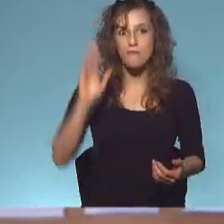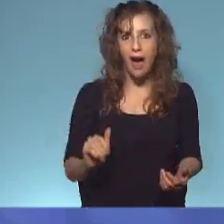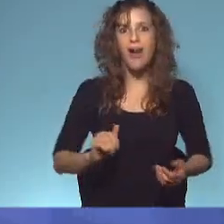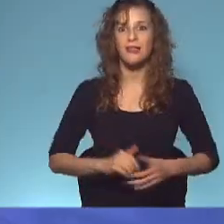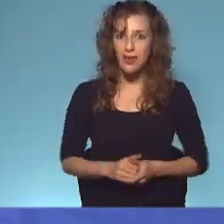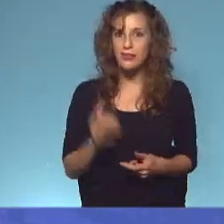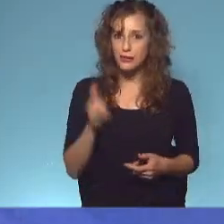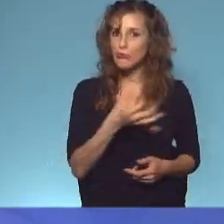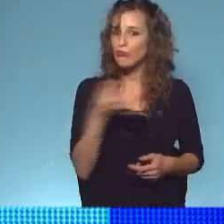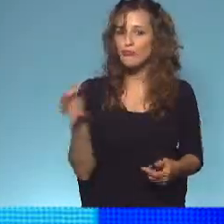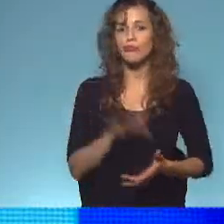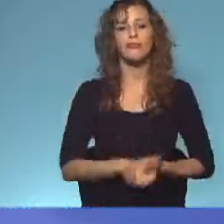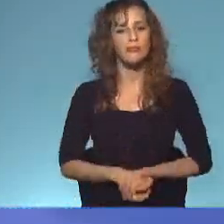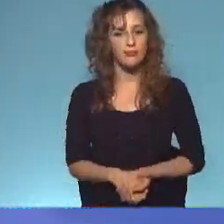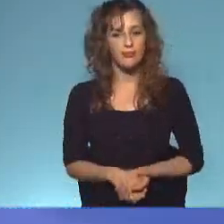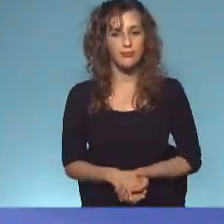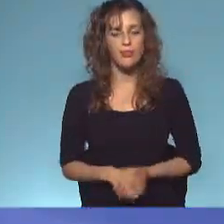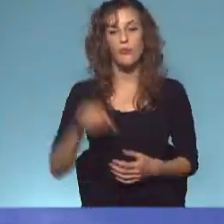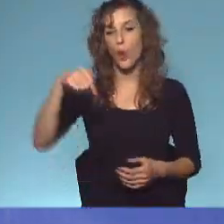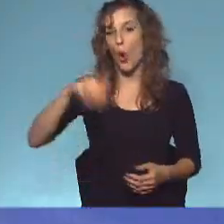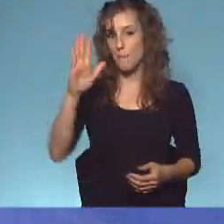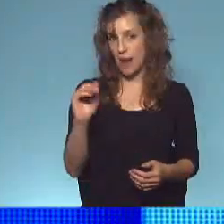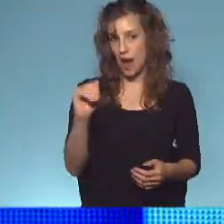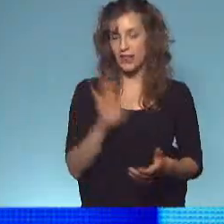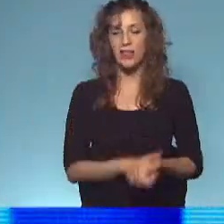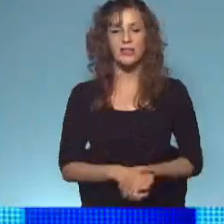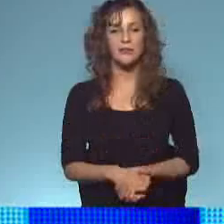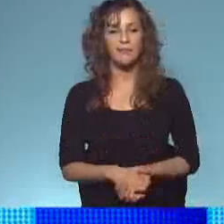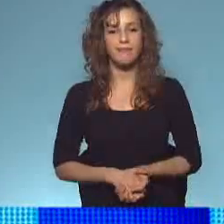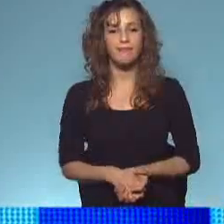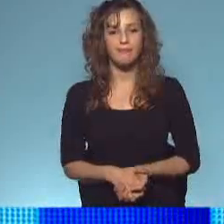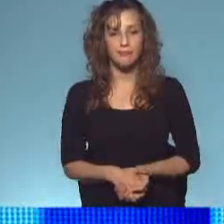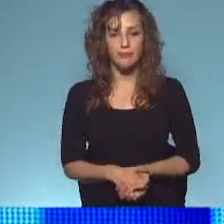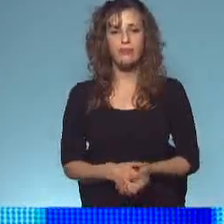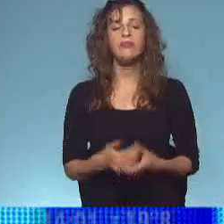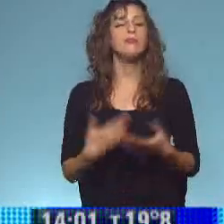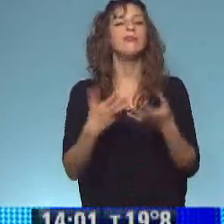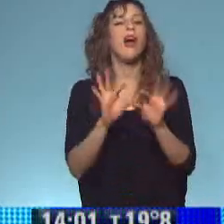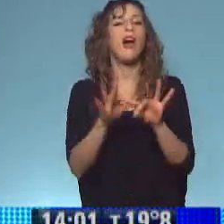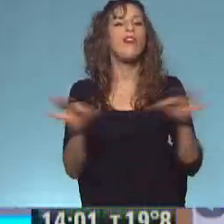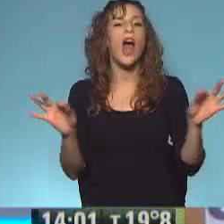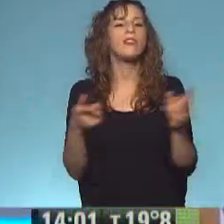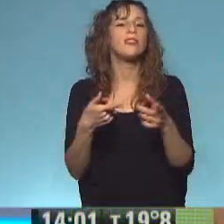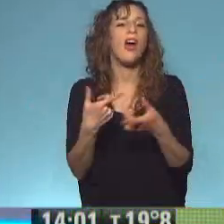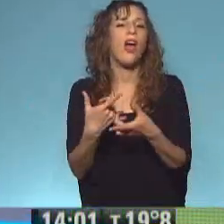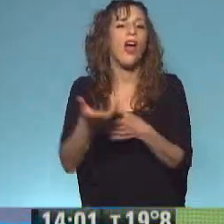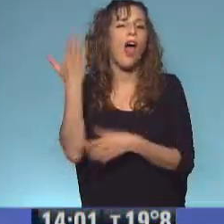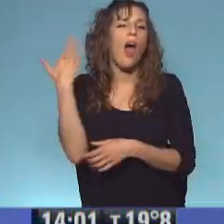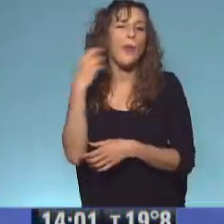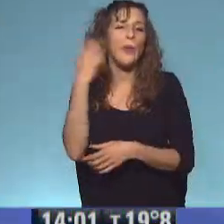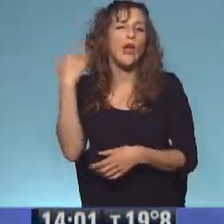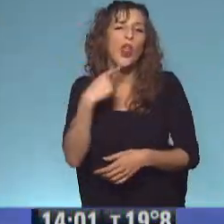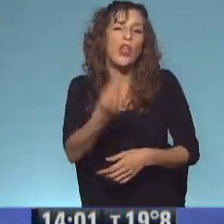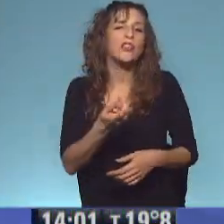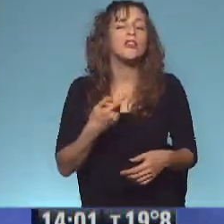ni te embarques. Mira, ¿eso por qué? Ah, es una rima que decía mi abuelo, ¿viste? Esos dichos de antes, no te cases ni te embarques. ¿Y pero por qué